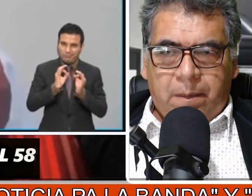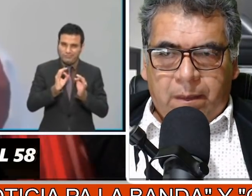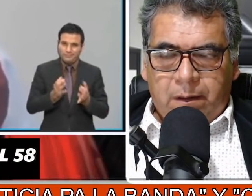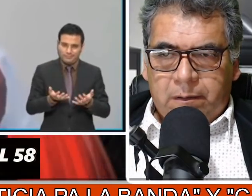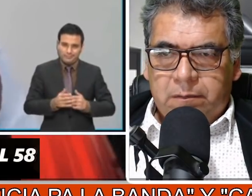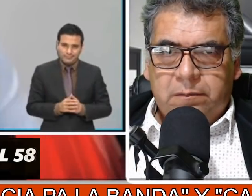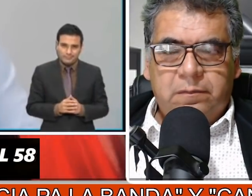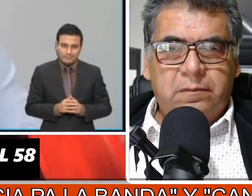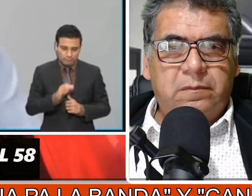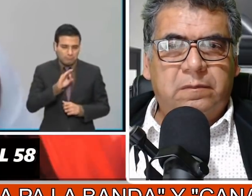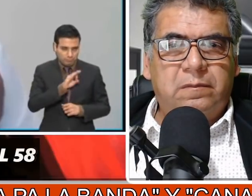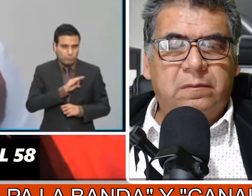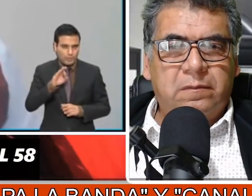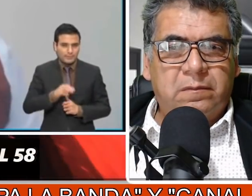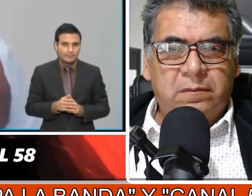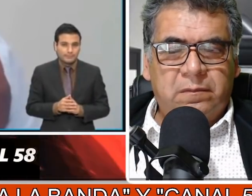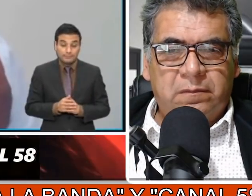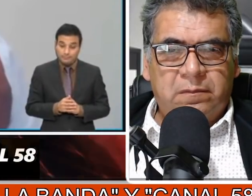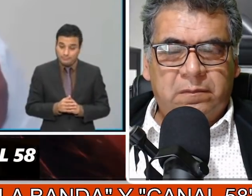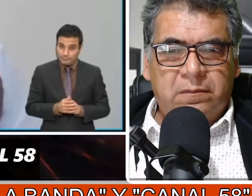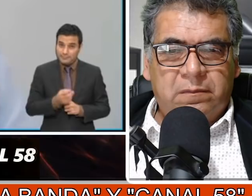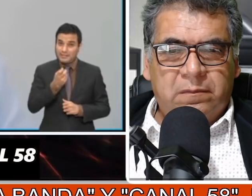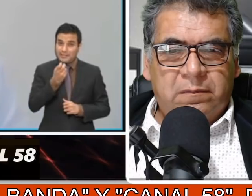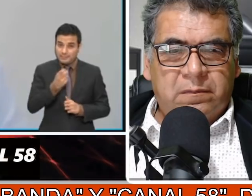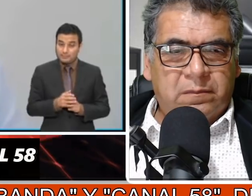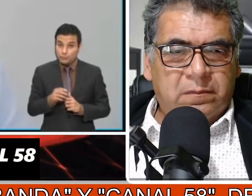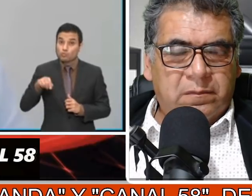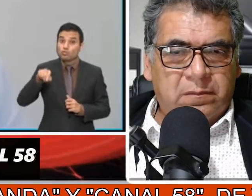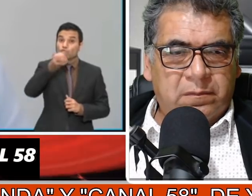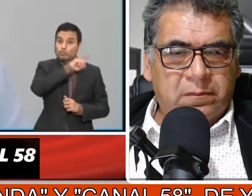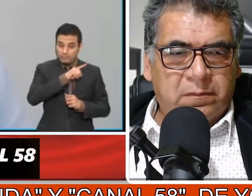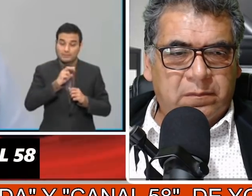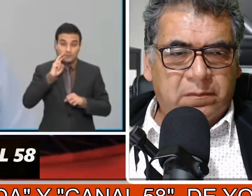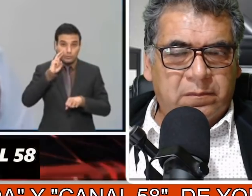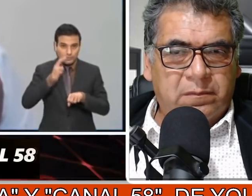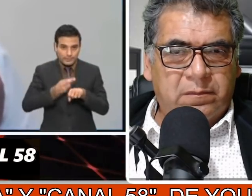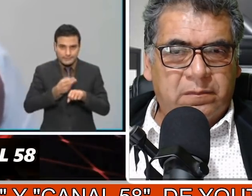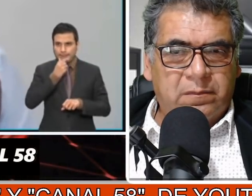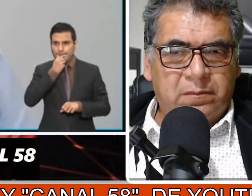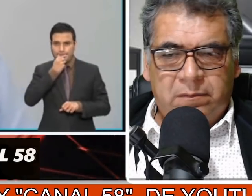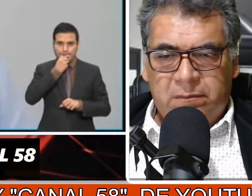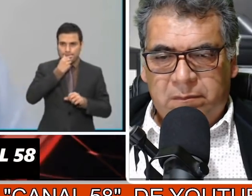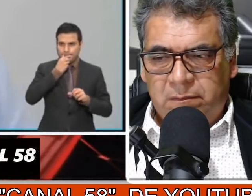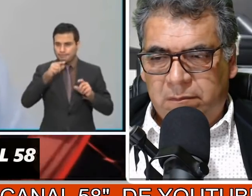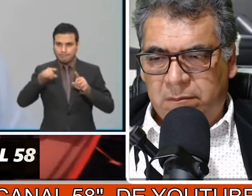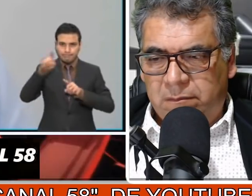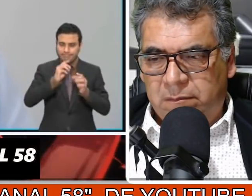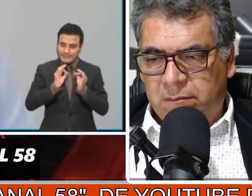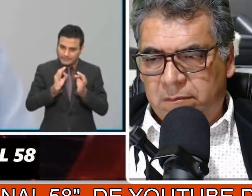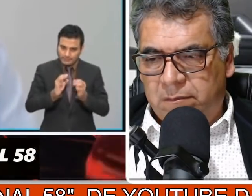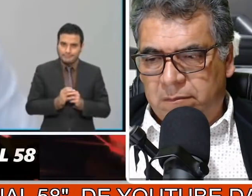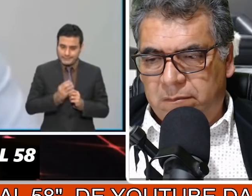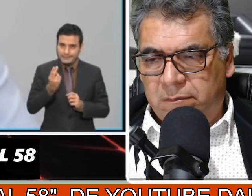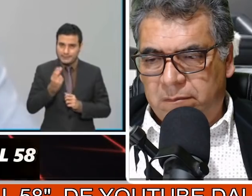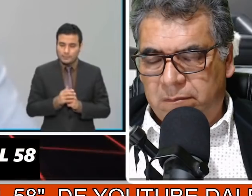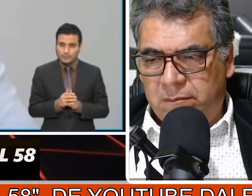encontramos. Y que esa alta responsabilidad de árbitros que ustedes tienen sea ejercida plenamente.